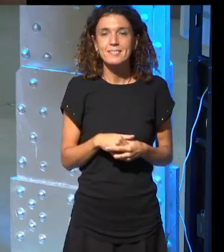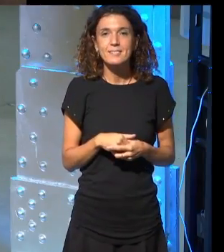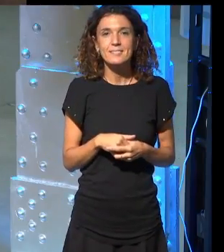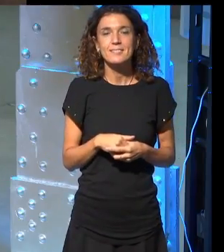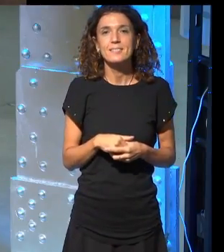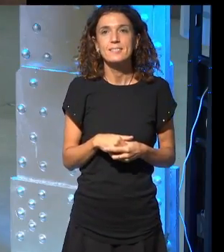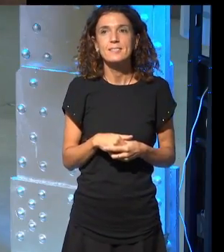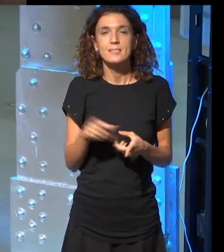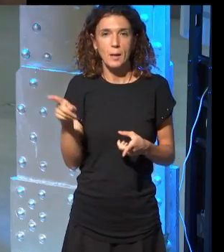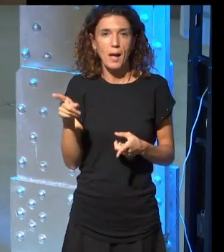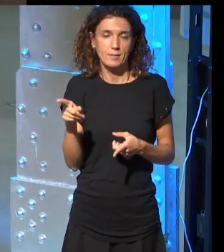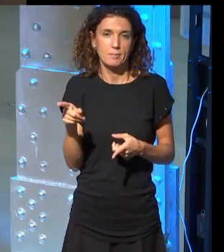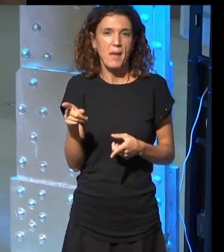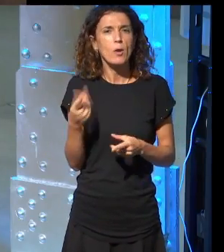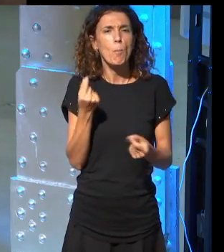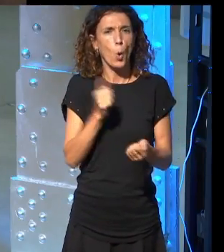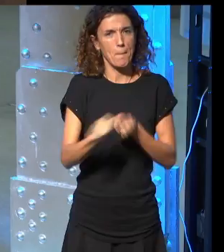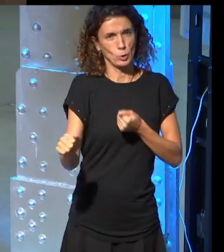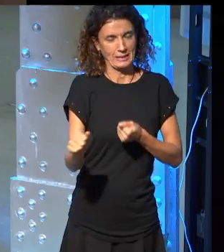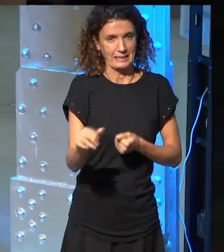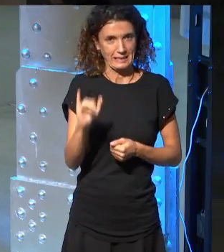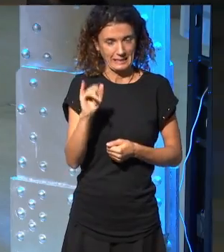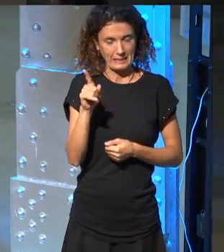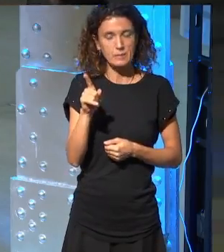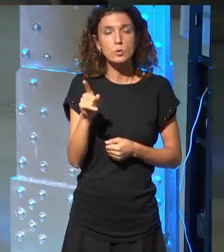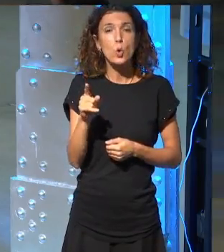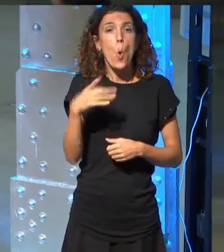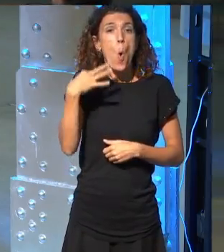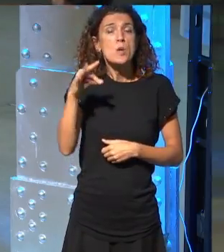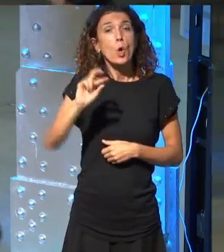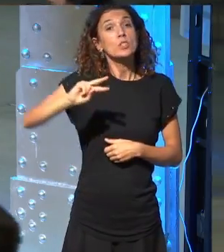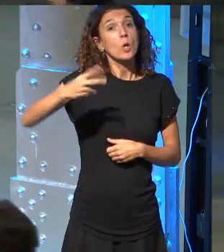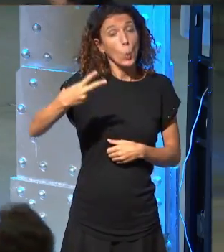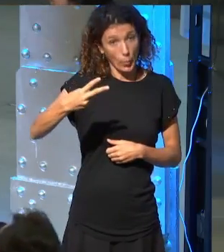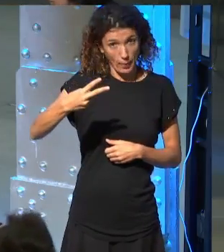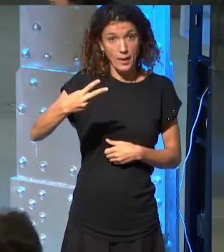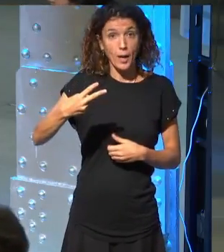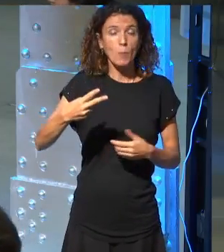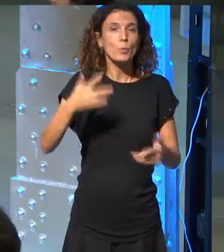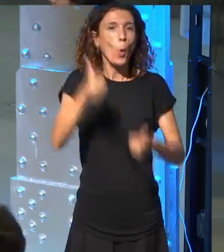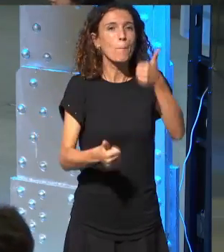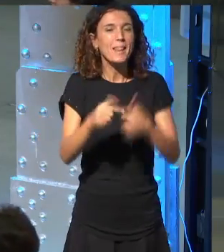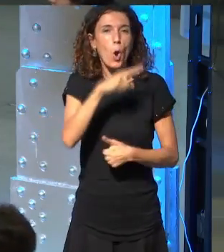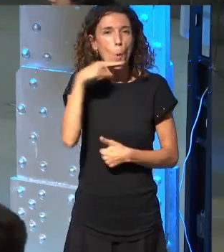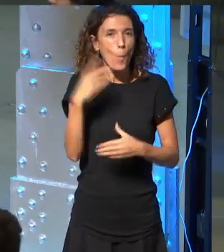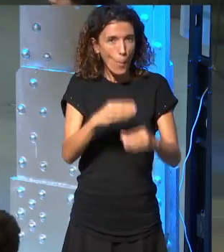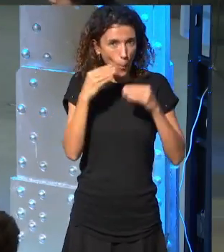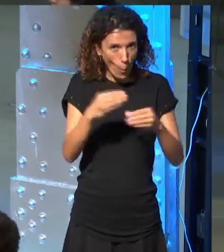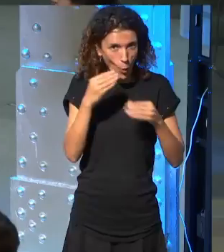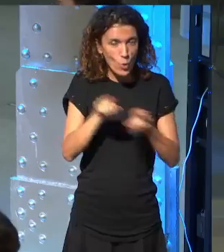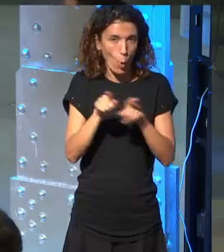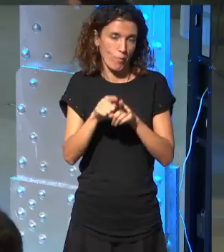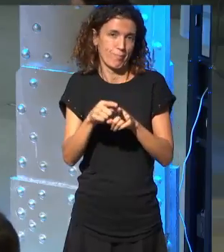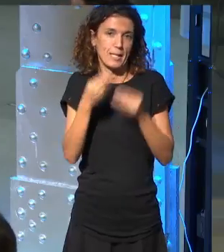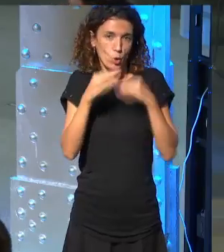Aparte, este aparece a menudo ya. Meme mix. Bueno, este es el único secundario que compite con el bollo por el estrellato